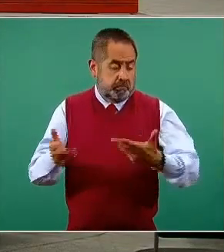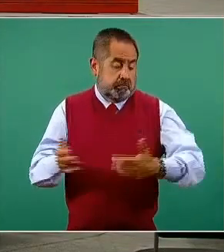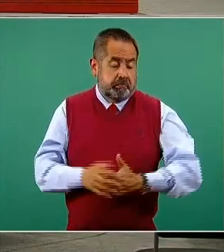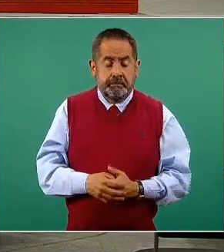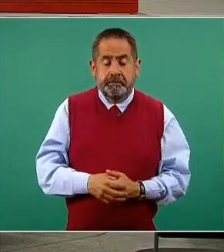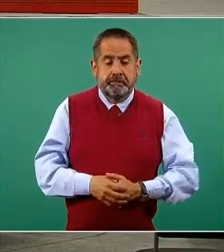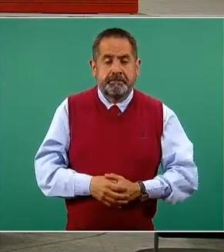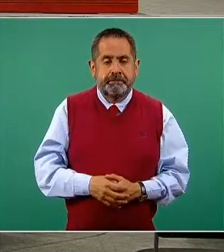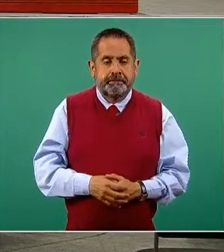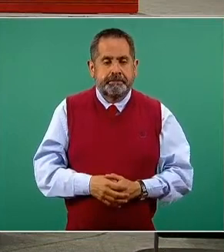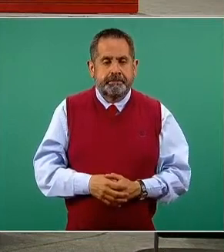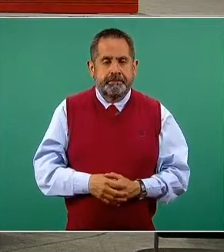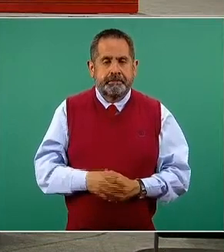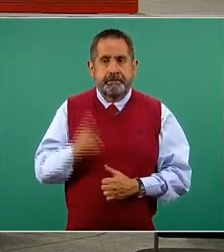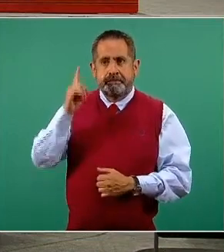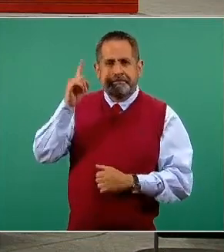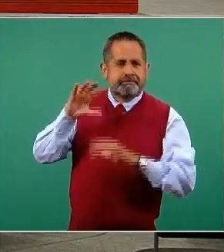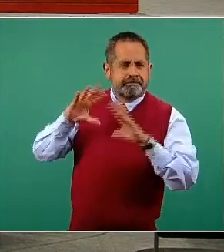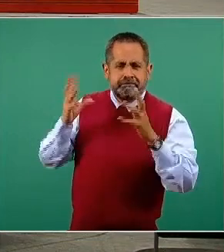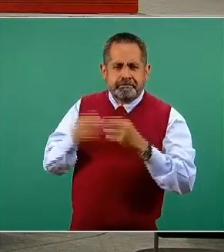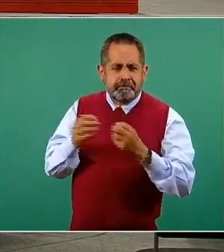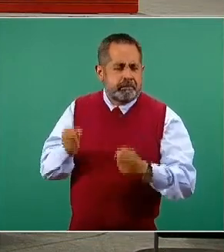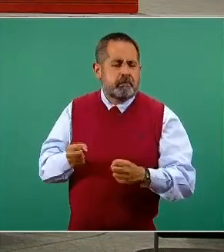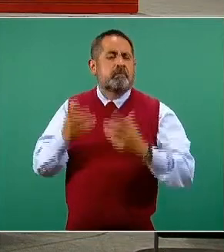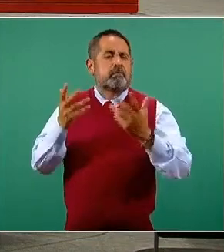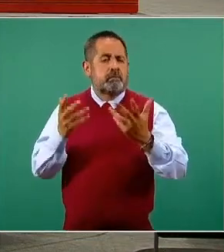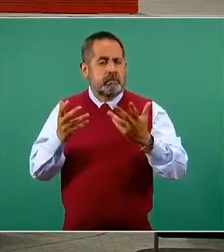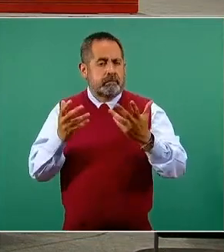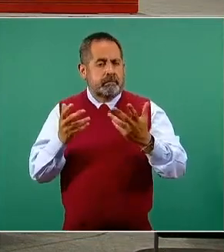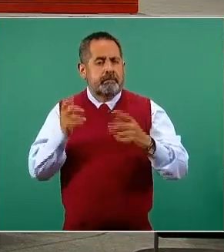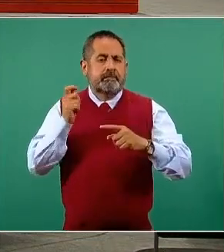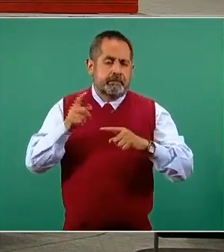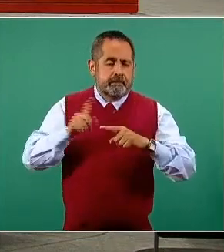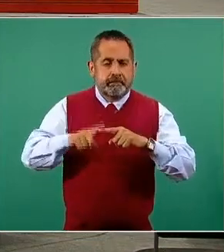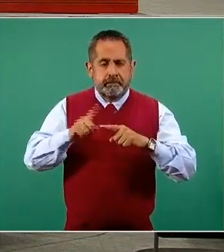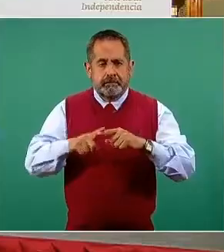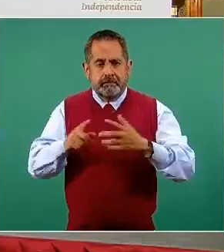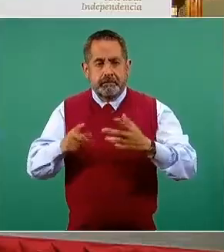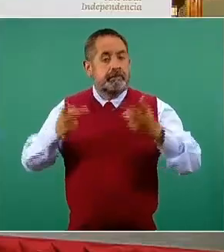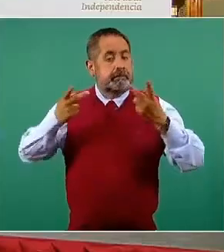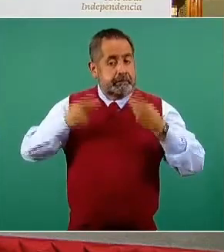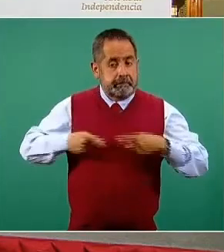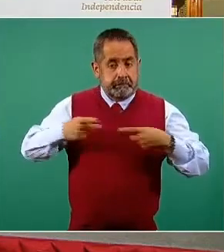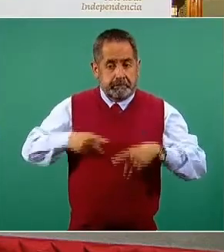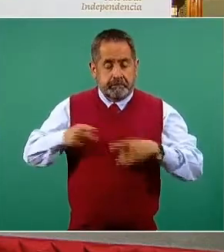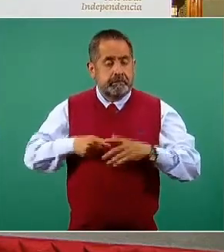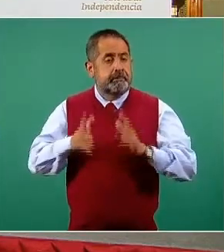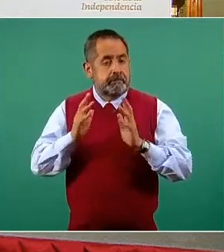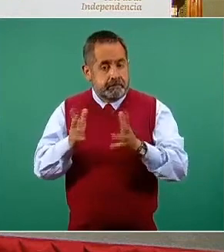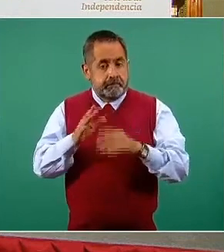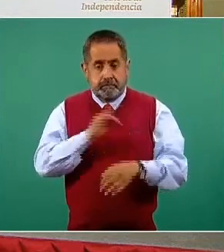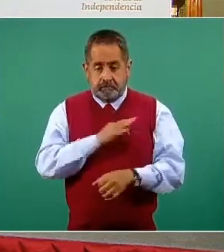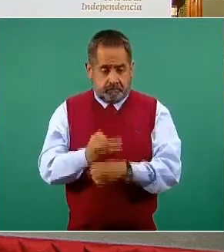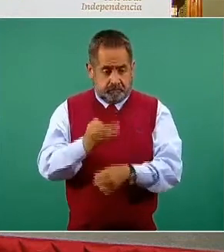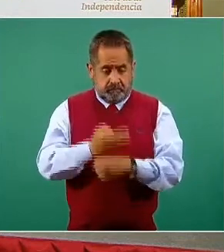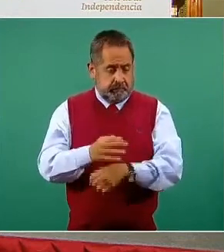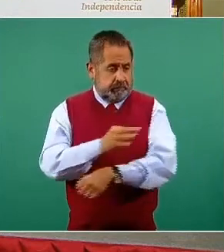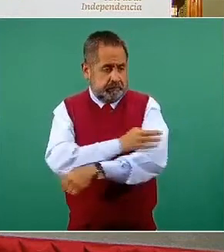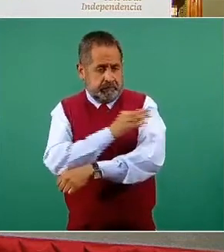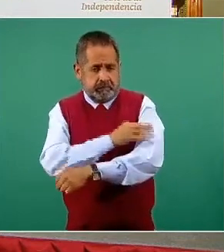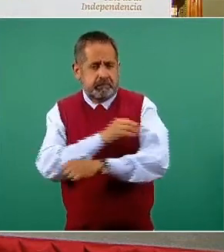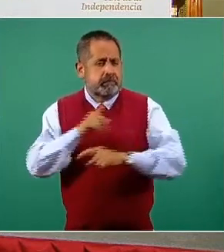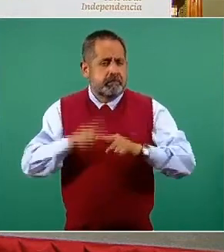vacunas. ¿Cuánto representa esto respecto al total de las personas que se pueden vacunar en este momento, que